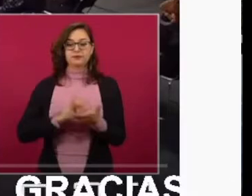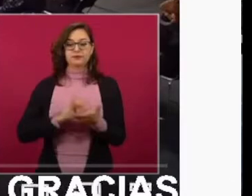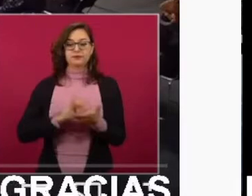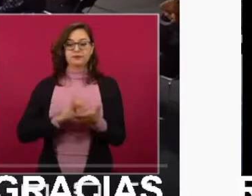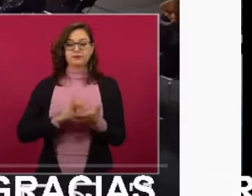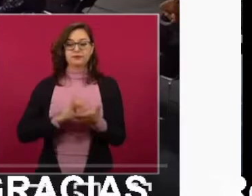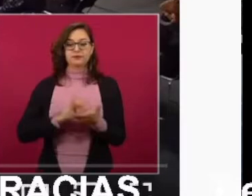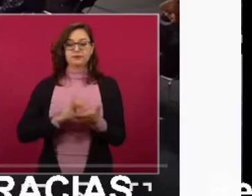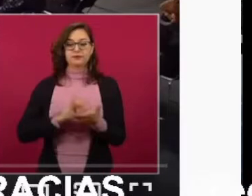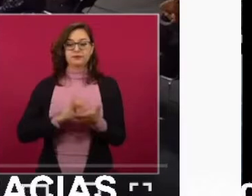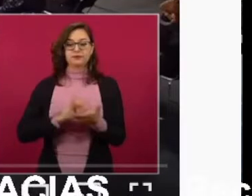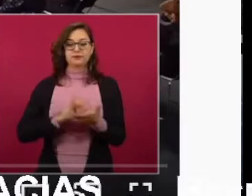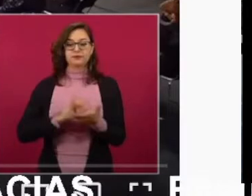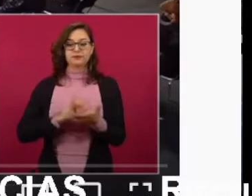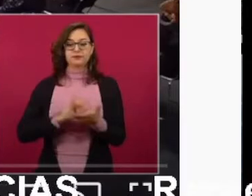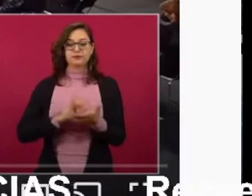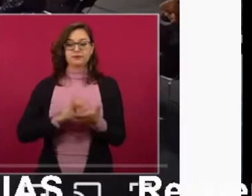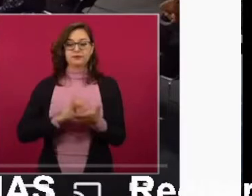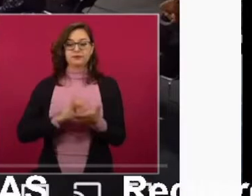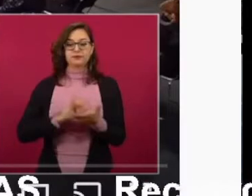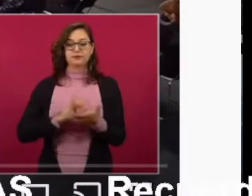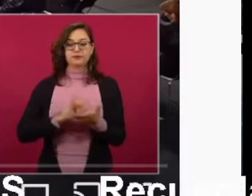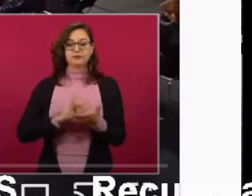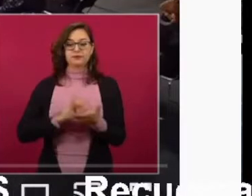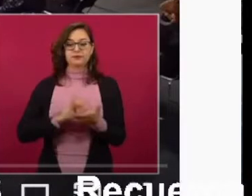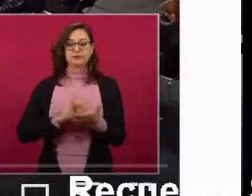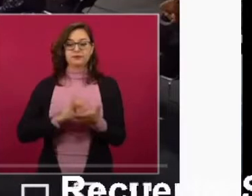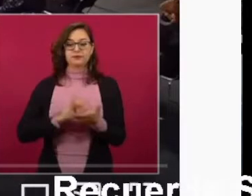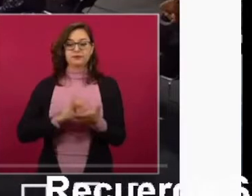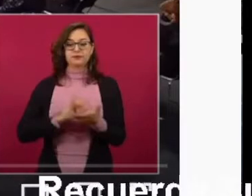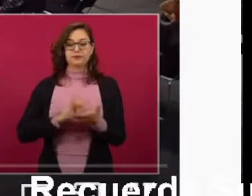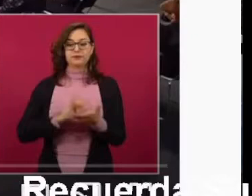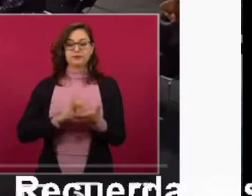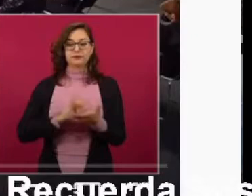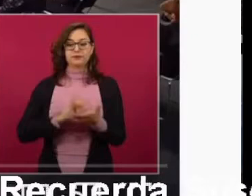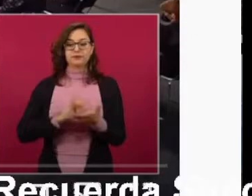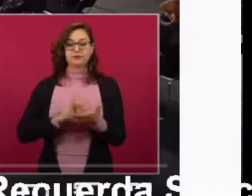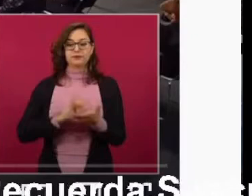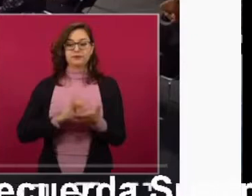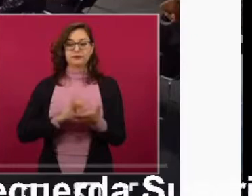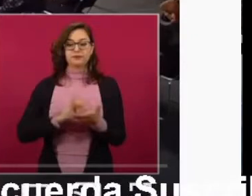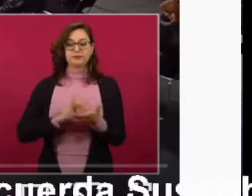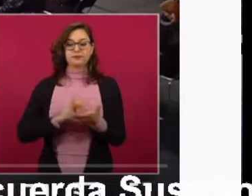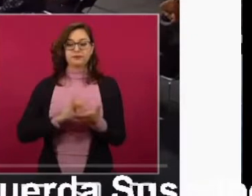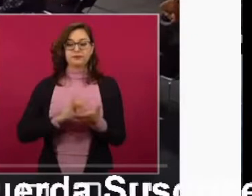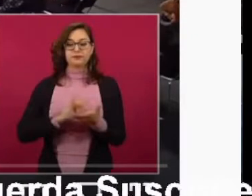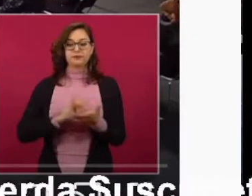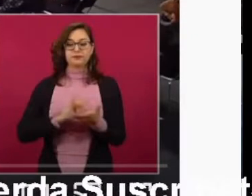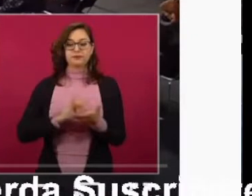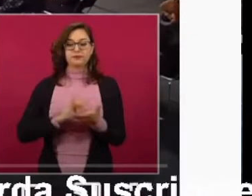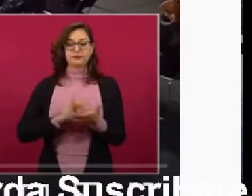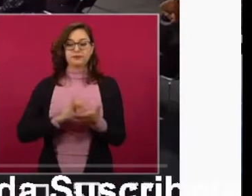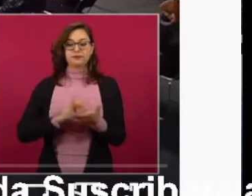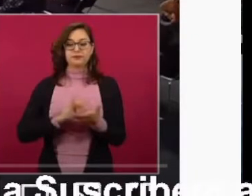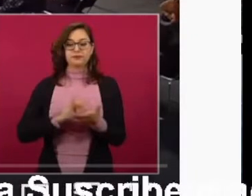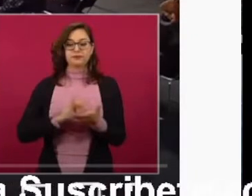y que entregaron a a todas las compañías extranjeras